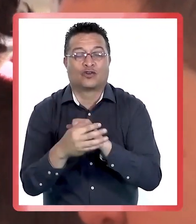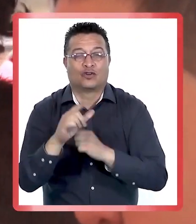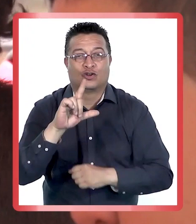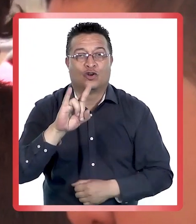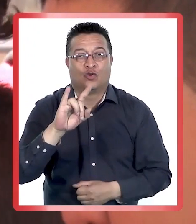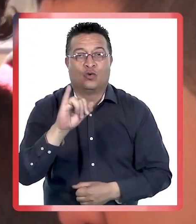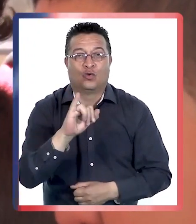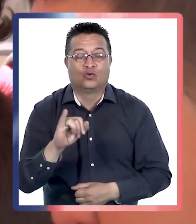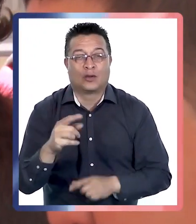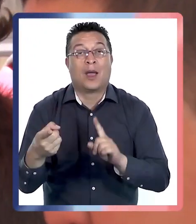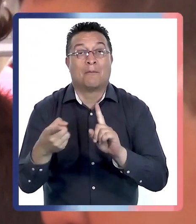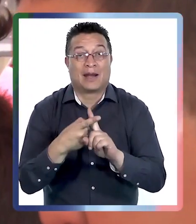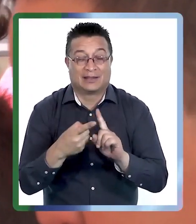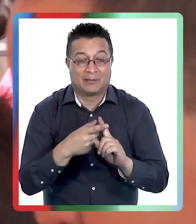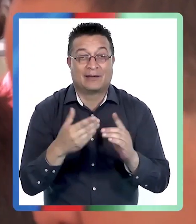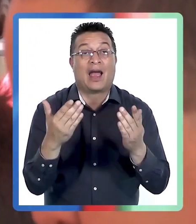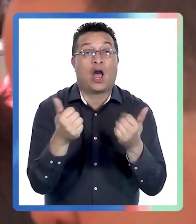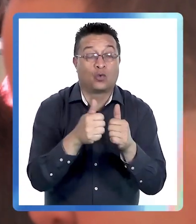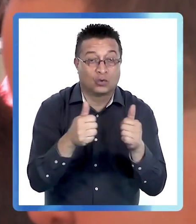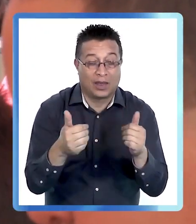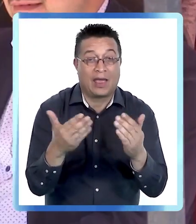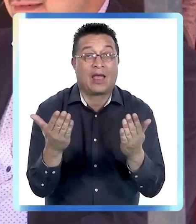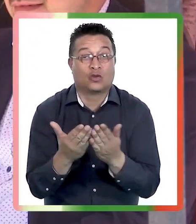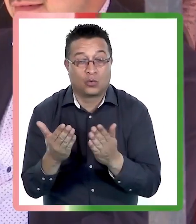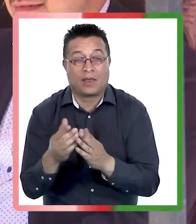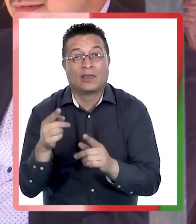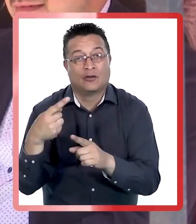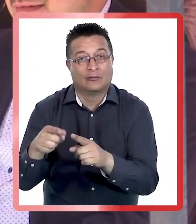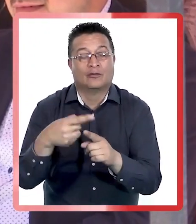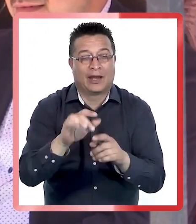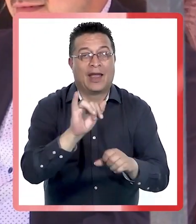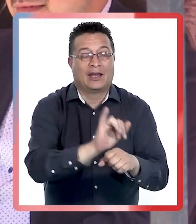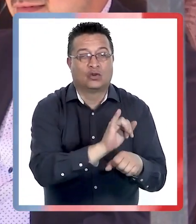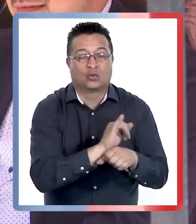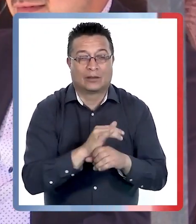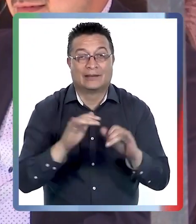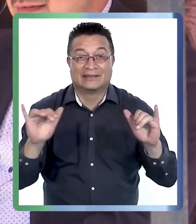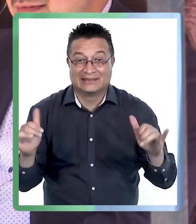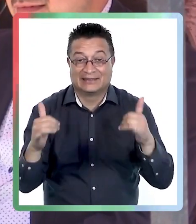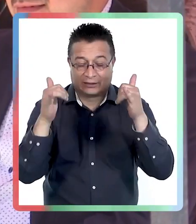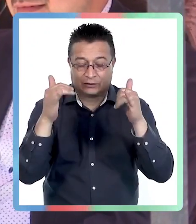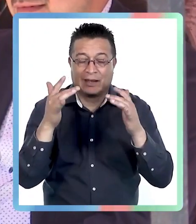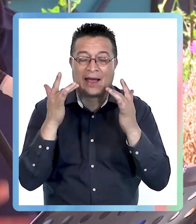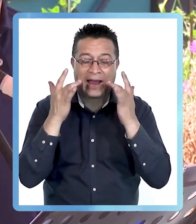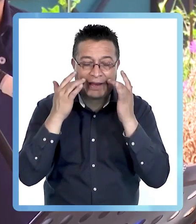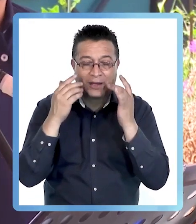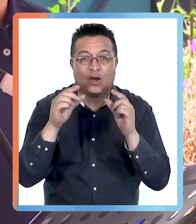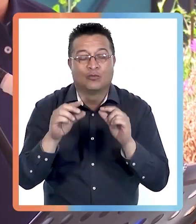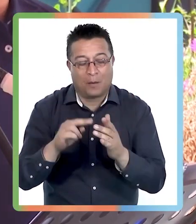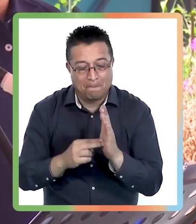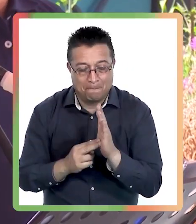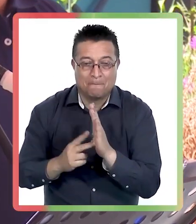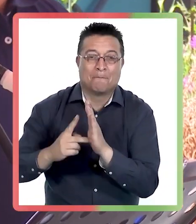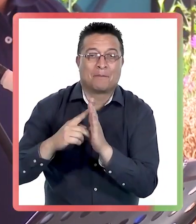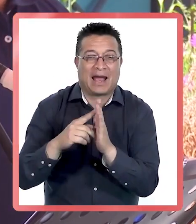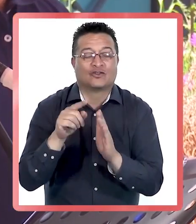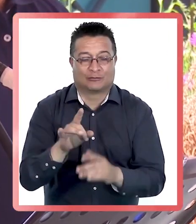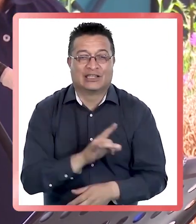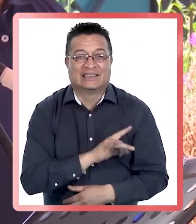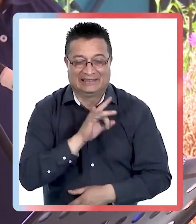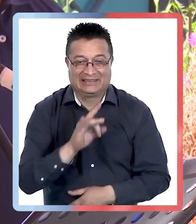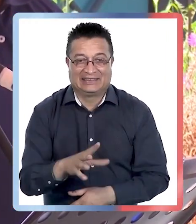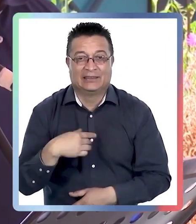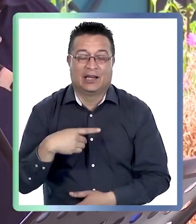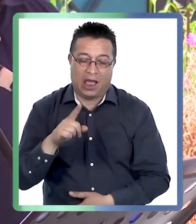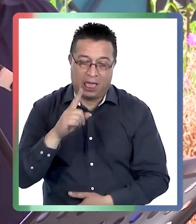de fundación luz en la que participaron autoridades y alumnos de ambas instituciones una celebración alegre y un pequeño gran paso